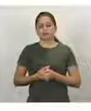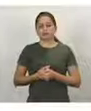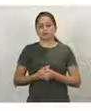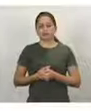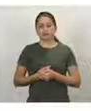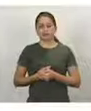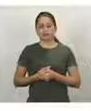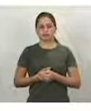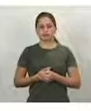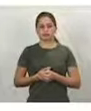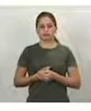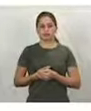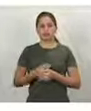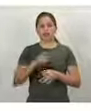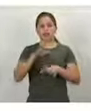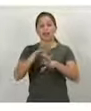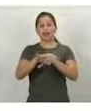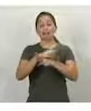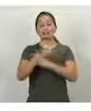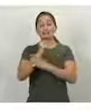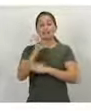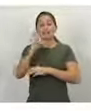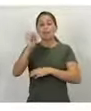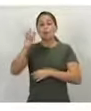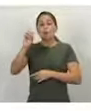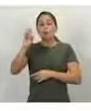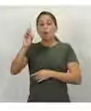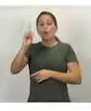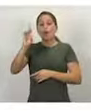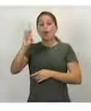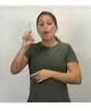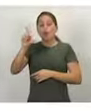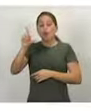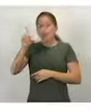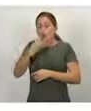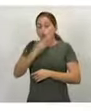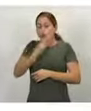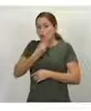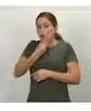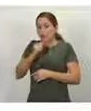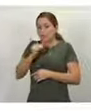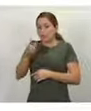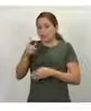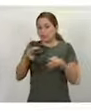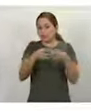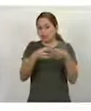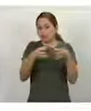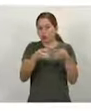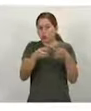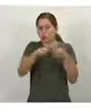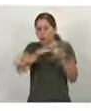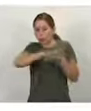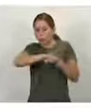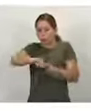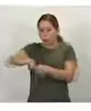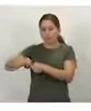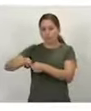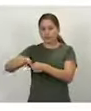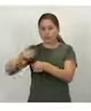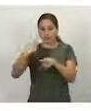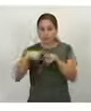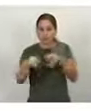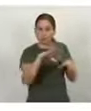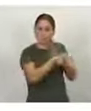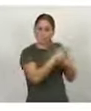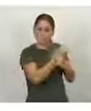En el presidio modelo, los jóvenes del Centenario quedaron aislados del resto de los presos,